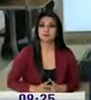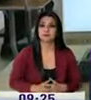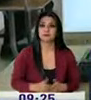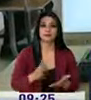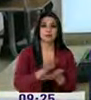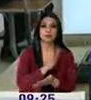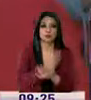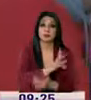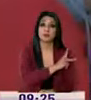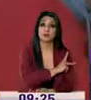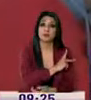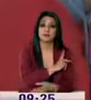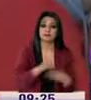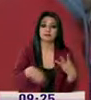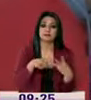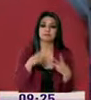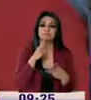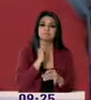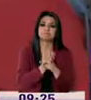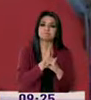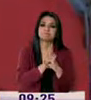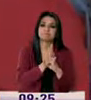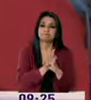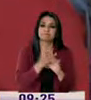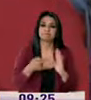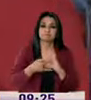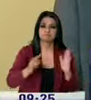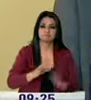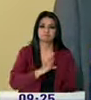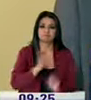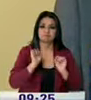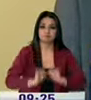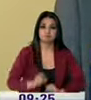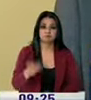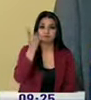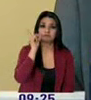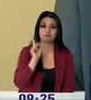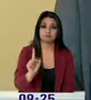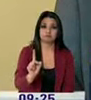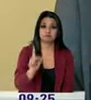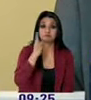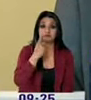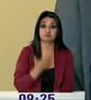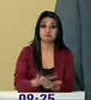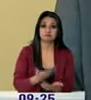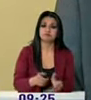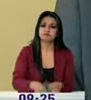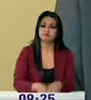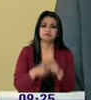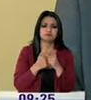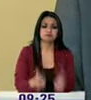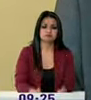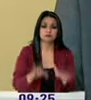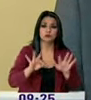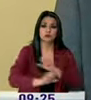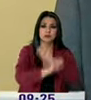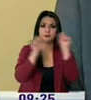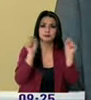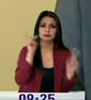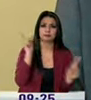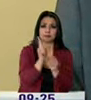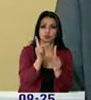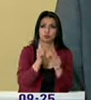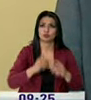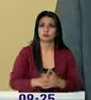escuela politécnica o instituto técnico y tecnológico de su elección. La prueba empezó con normalidad, empezó a las 8 en punto, como se